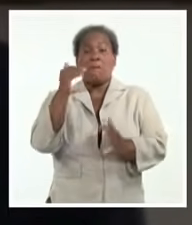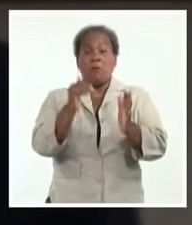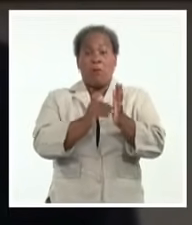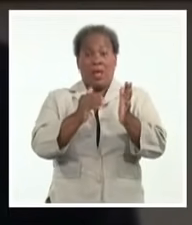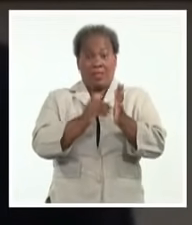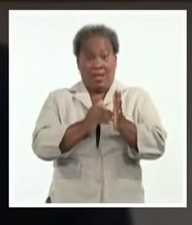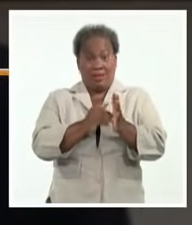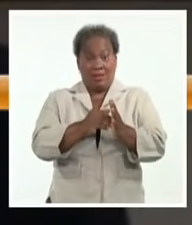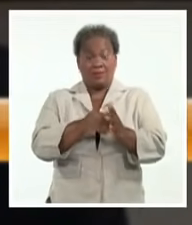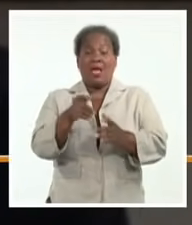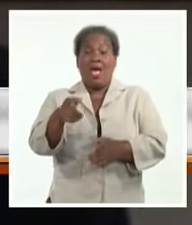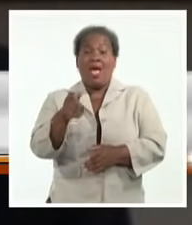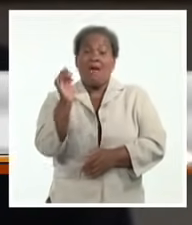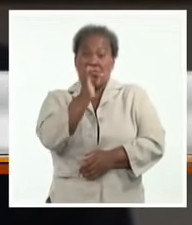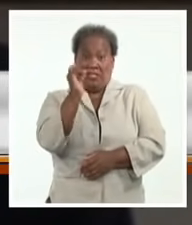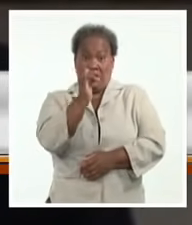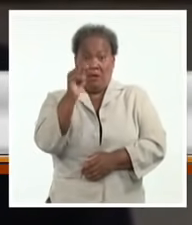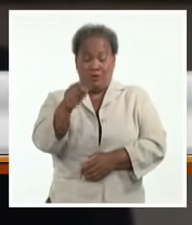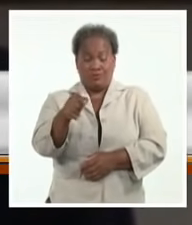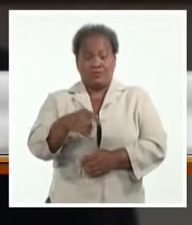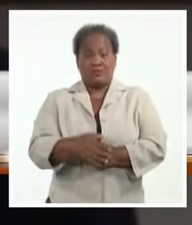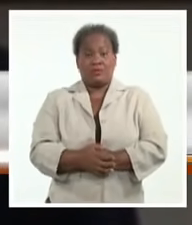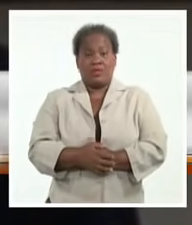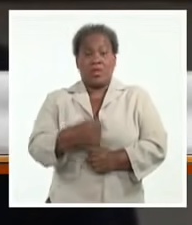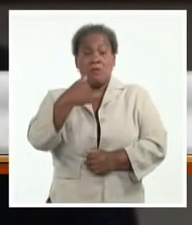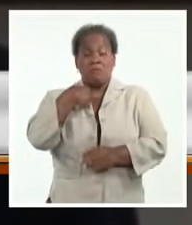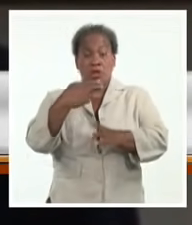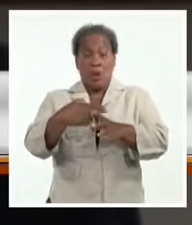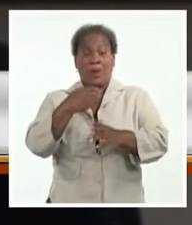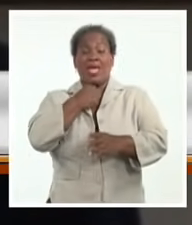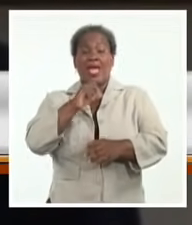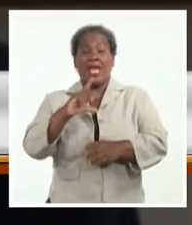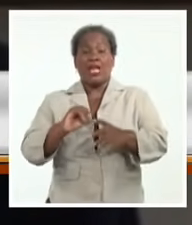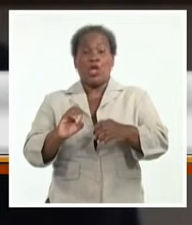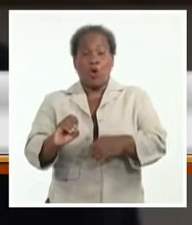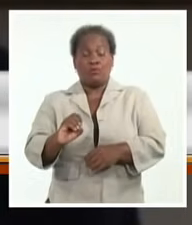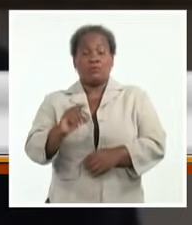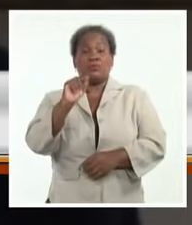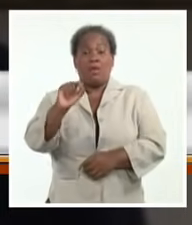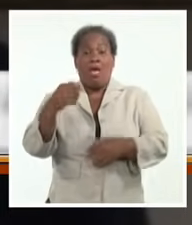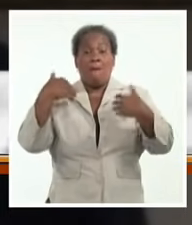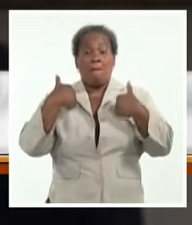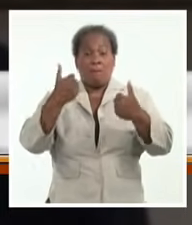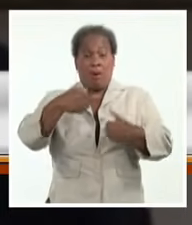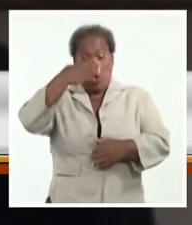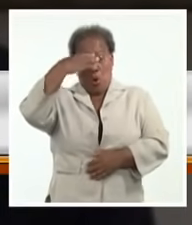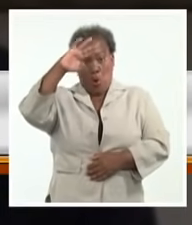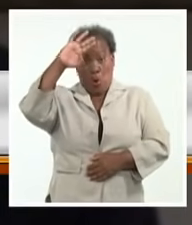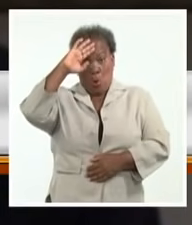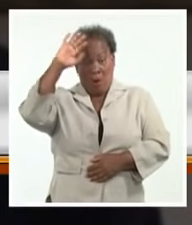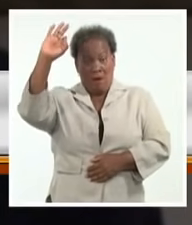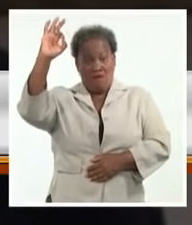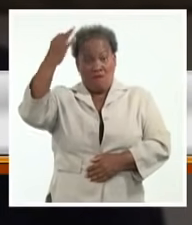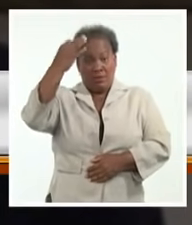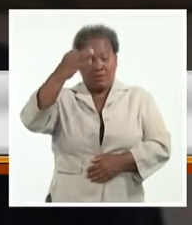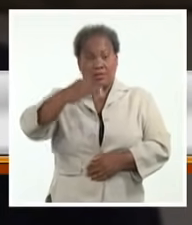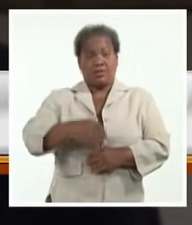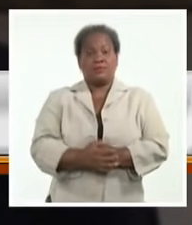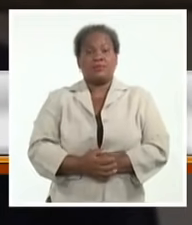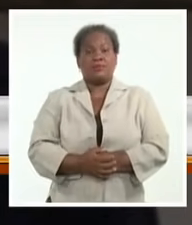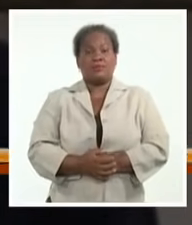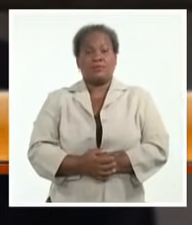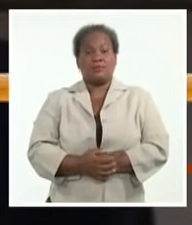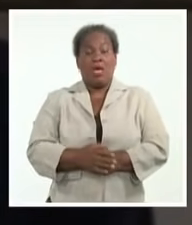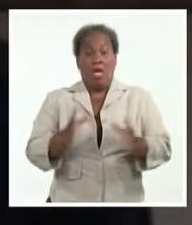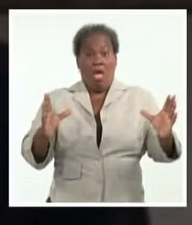me dirijo a nuestros medios de comunicación. Mi nombre es Elio Rodríguez, embajador de Cuba en Francia. Como es conocido, en la